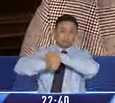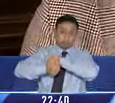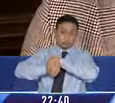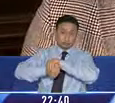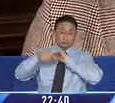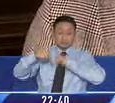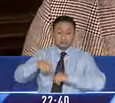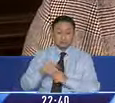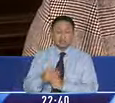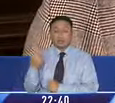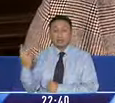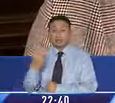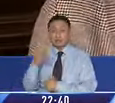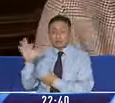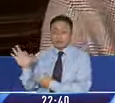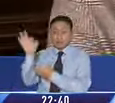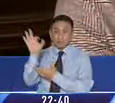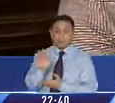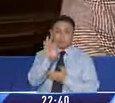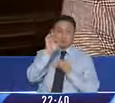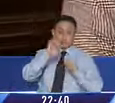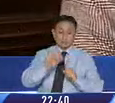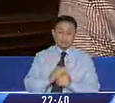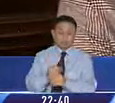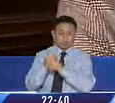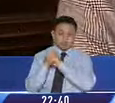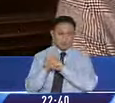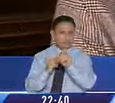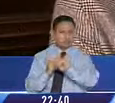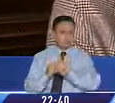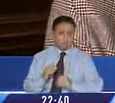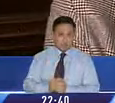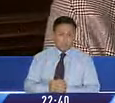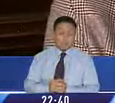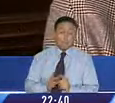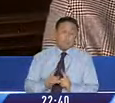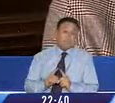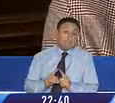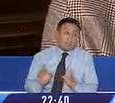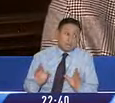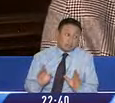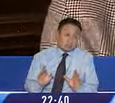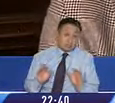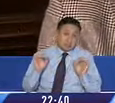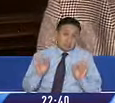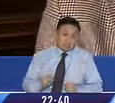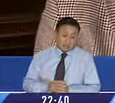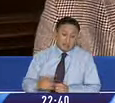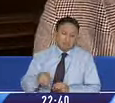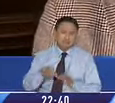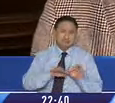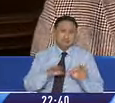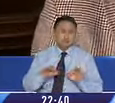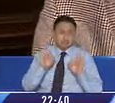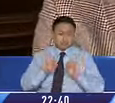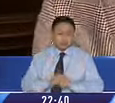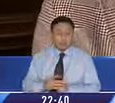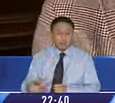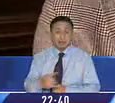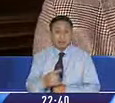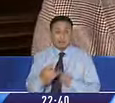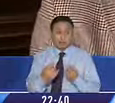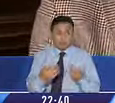las circunscripciones especiales, no hay la obligación de realizar los debates. Sin embargo, sí señala con claridad que se promoverán